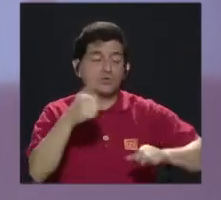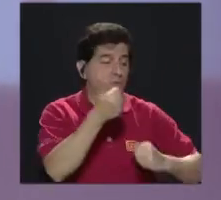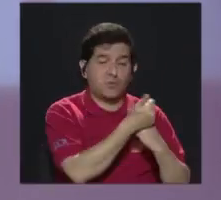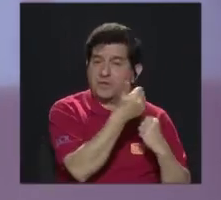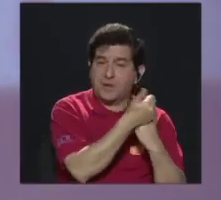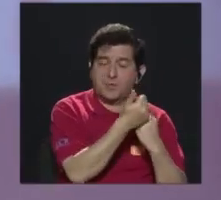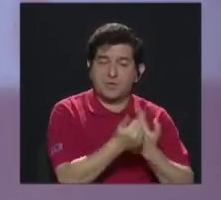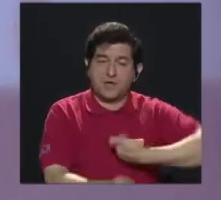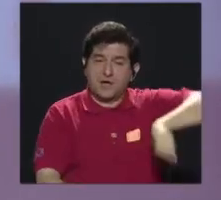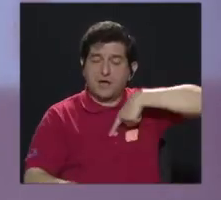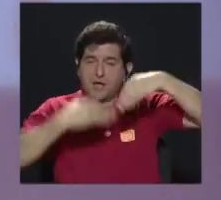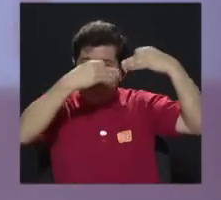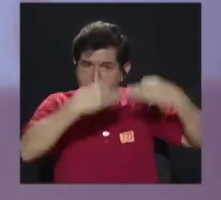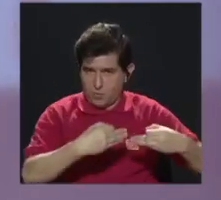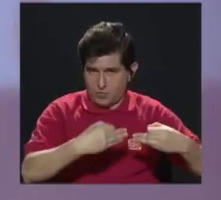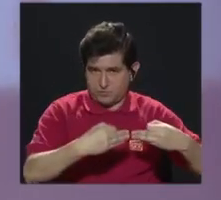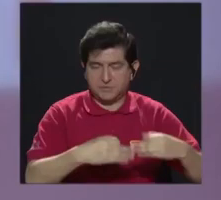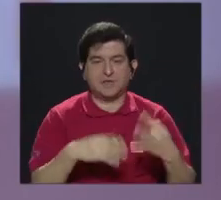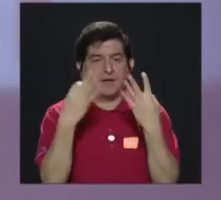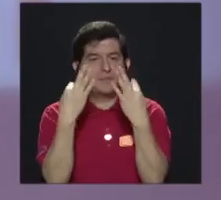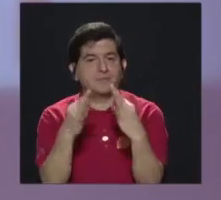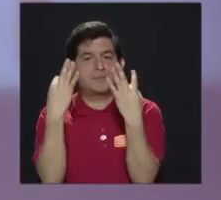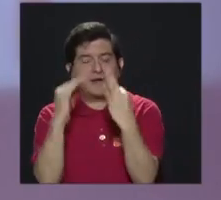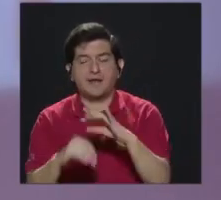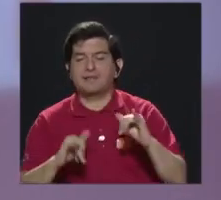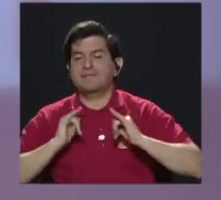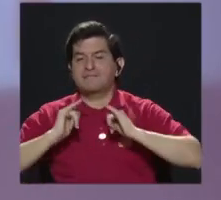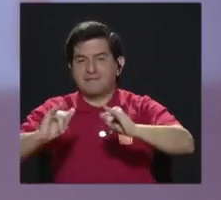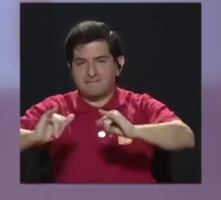en la resolución que nosotros tuvimos para darle